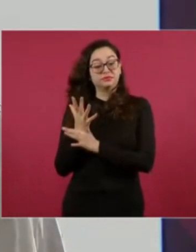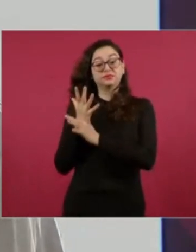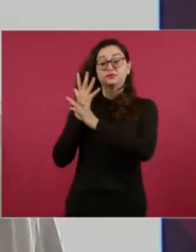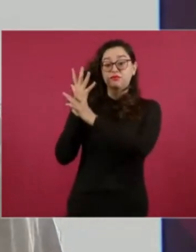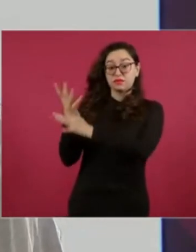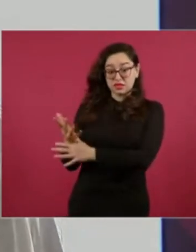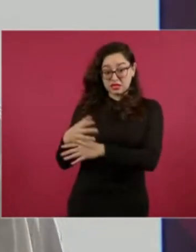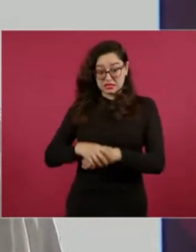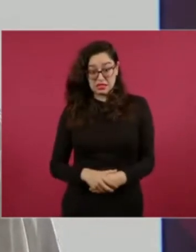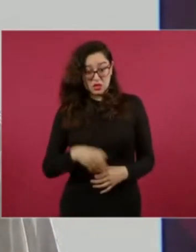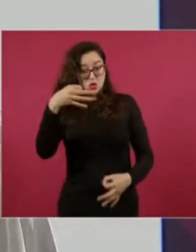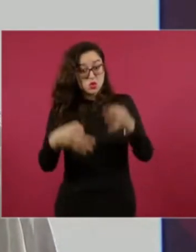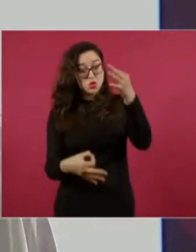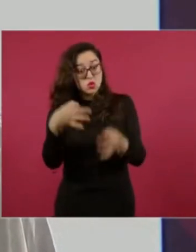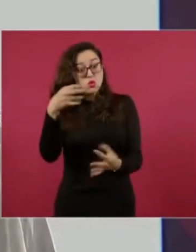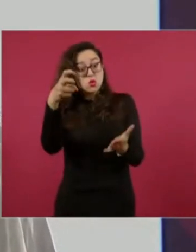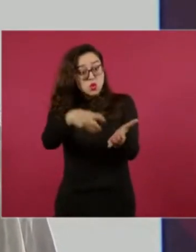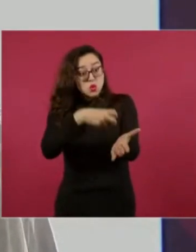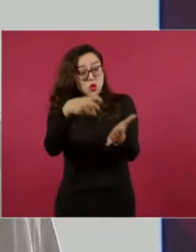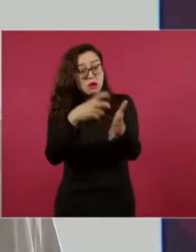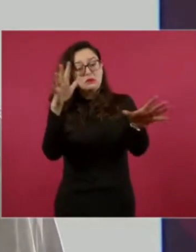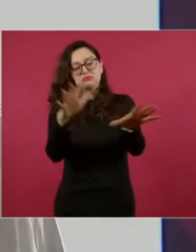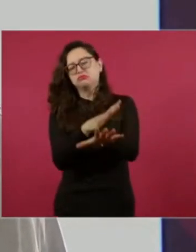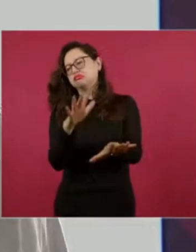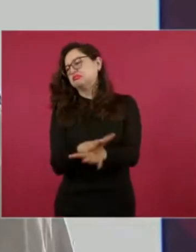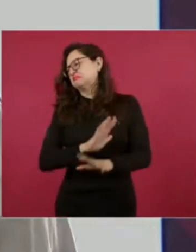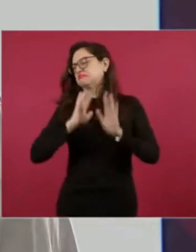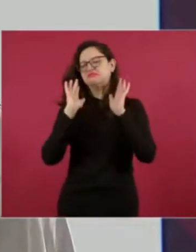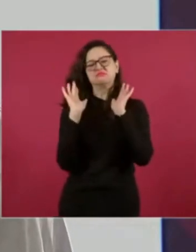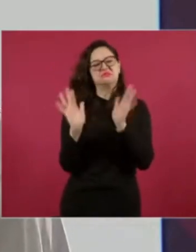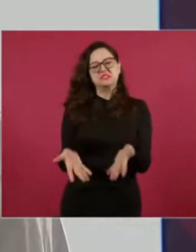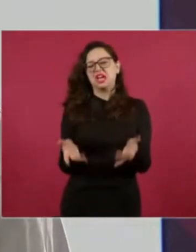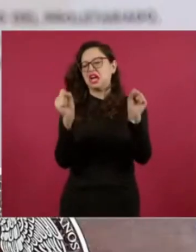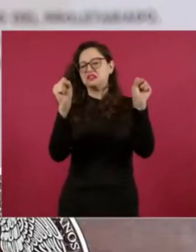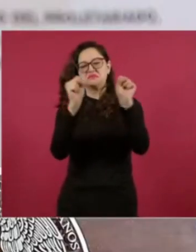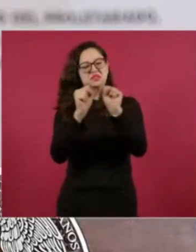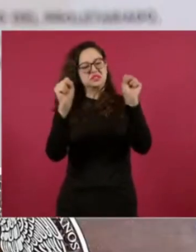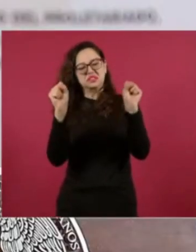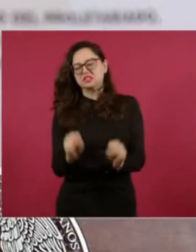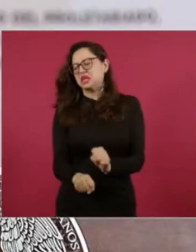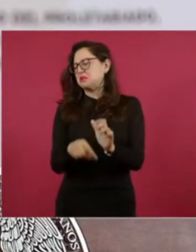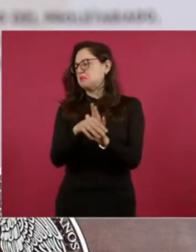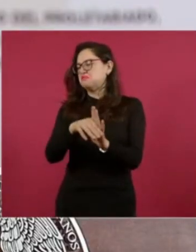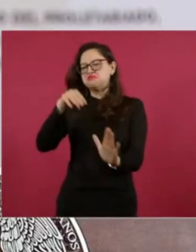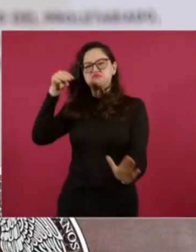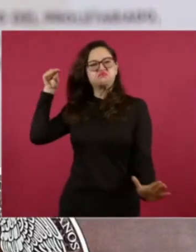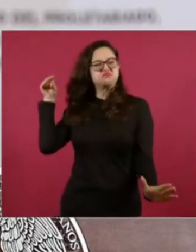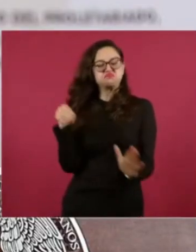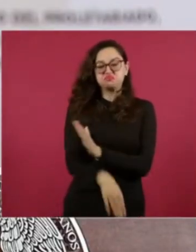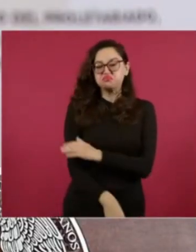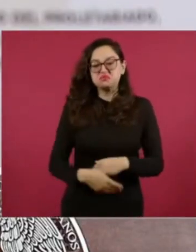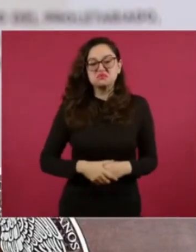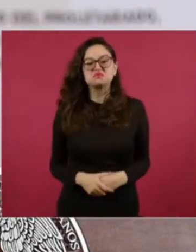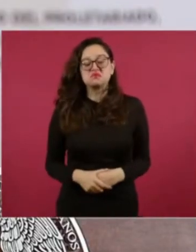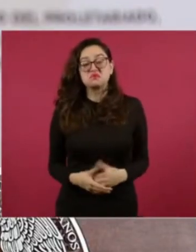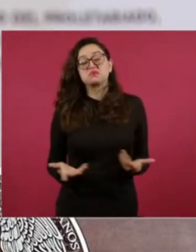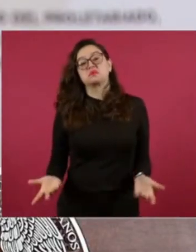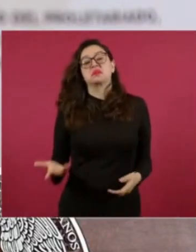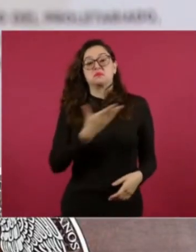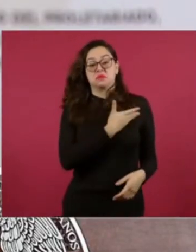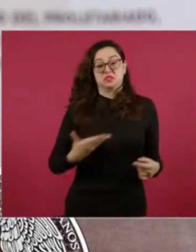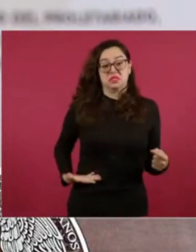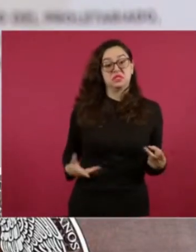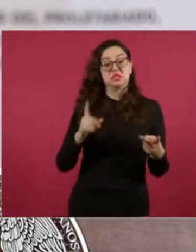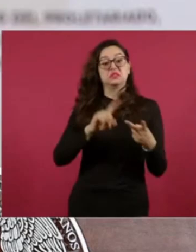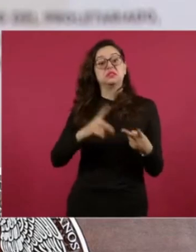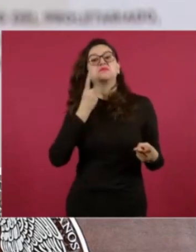Judicial destruirá al sistema judicial mexicano con una fachada de democracia. El Ejecutivo y el Legislativo van a controlar quienes aplican la justicia